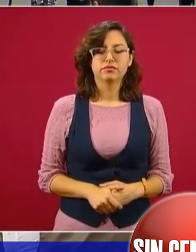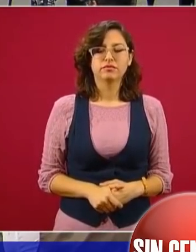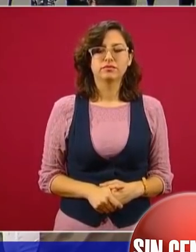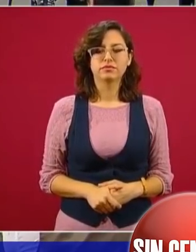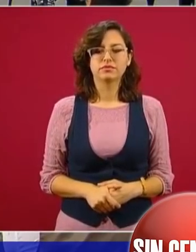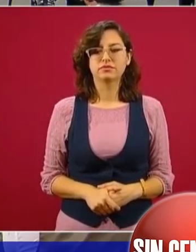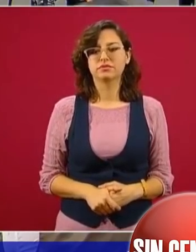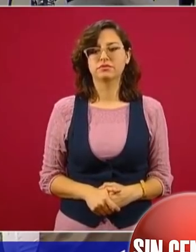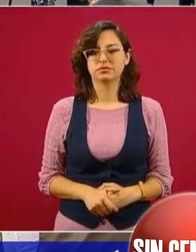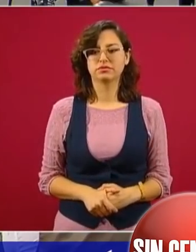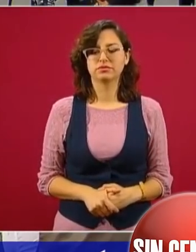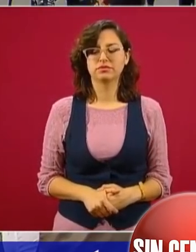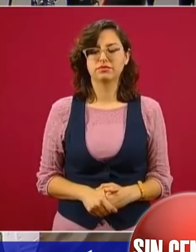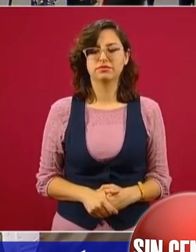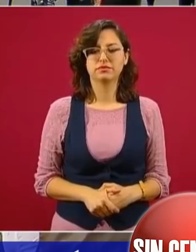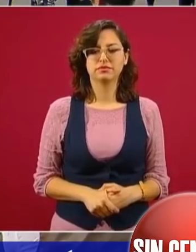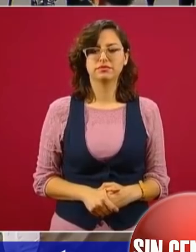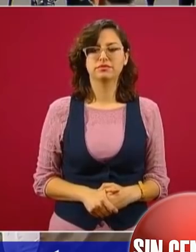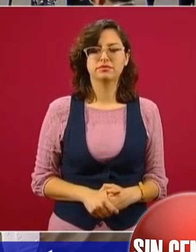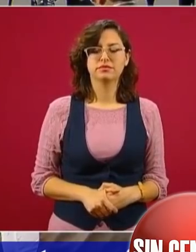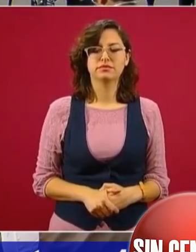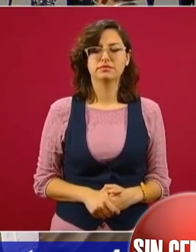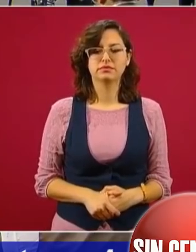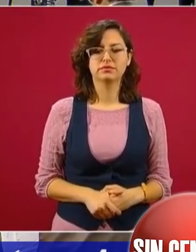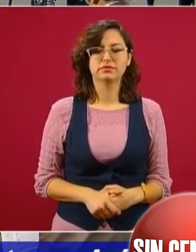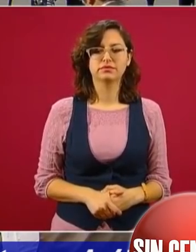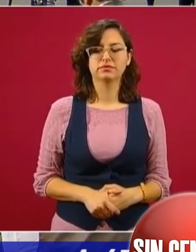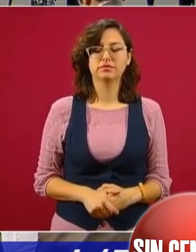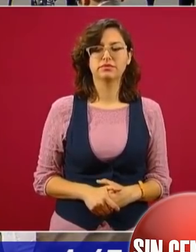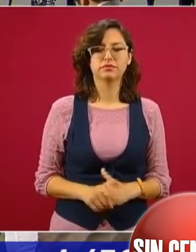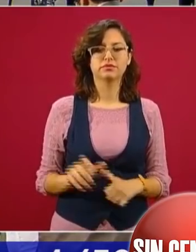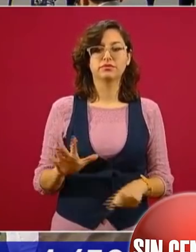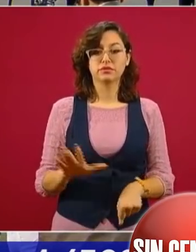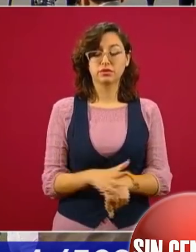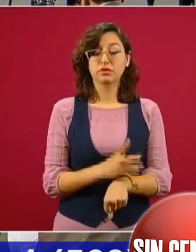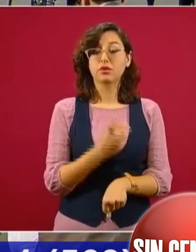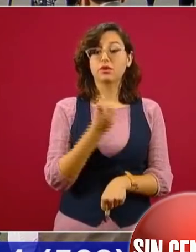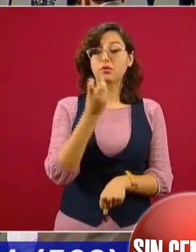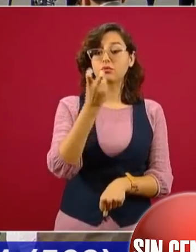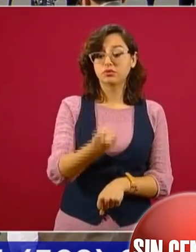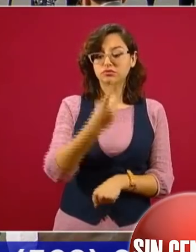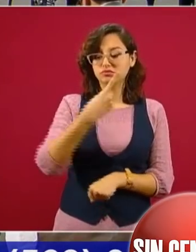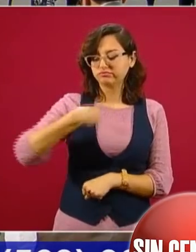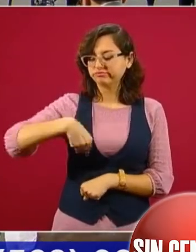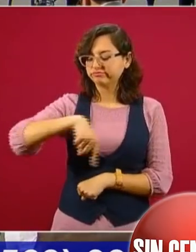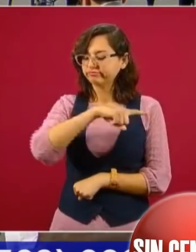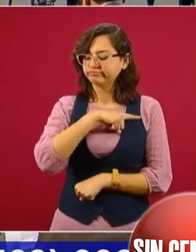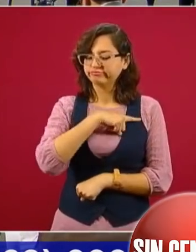Por eso tenemos que seguir